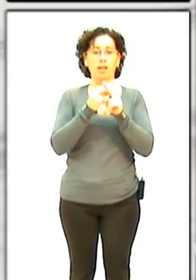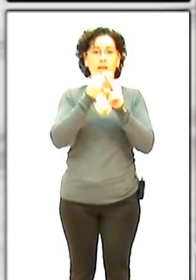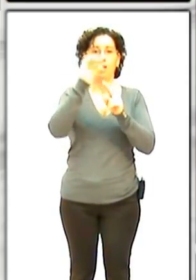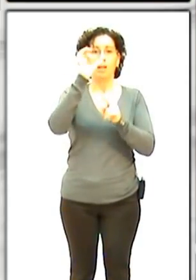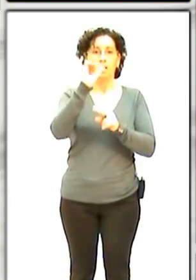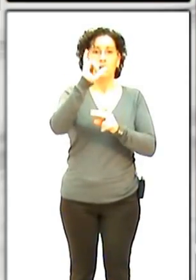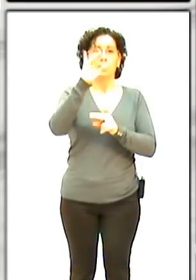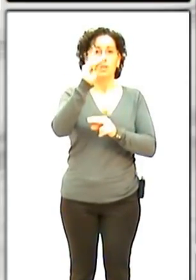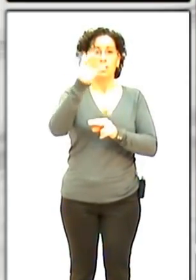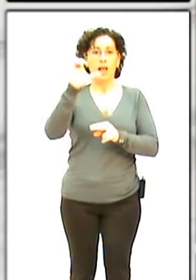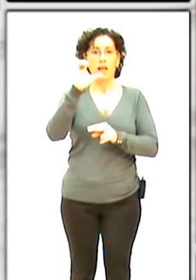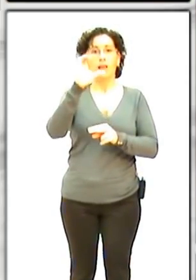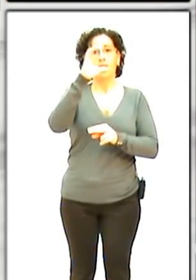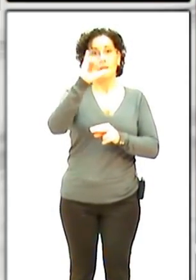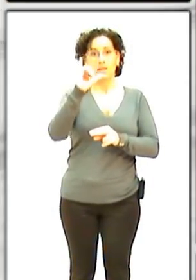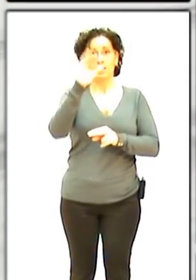Frankfurt,